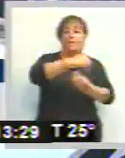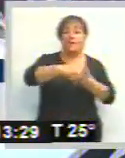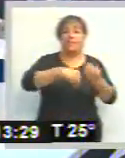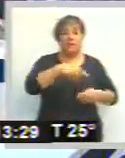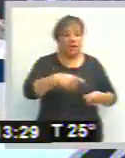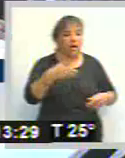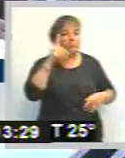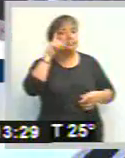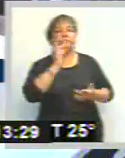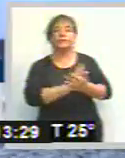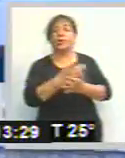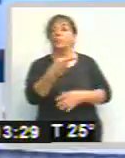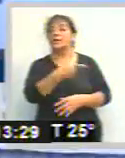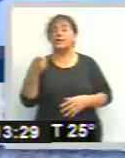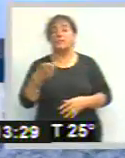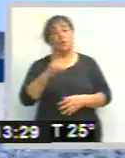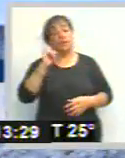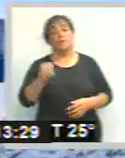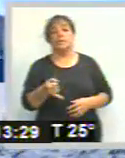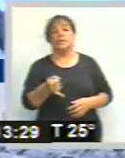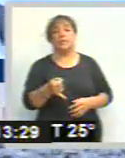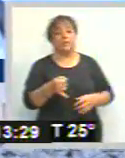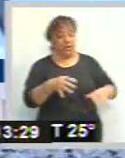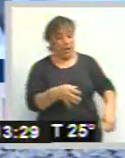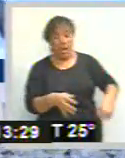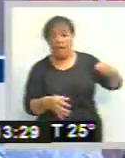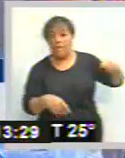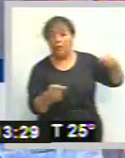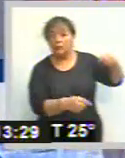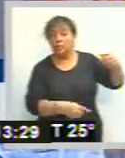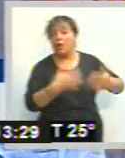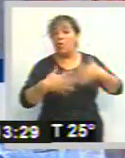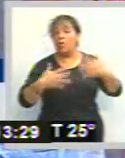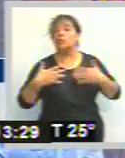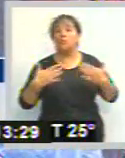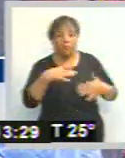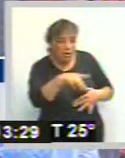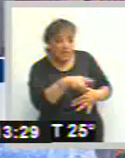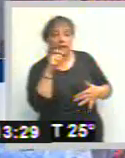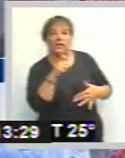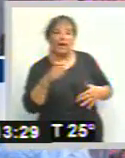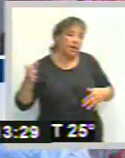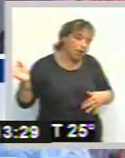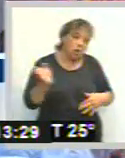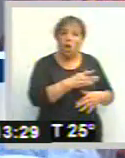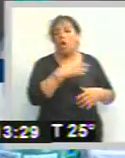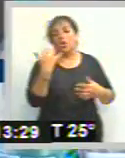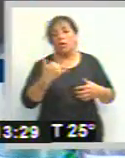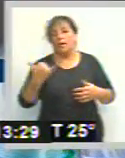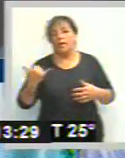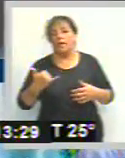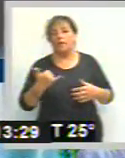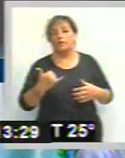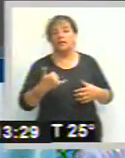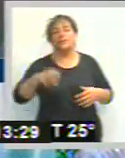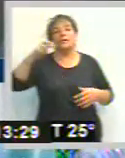se determinó, bueno, hace una semana, que efectivamente que los restos que pudieron identificar de todos esos restos que había, los restos